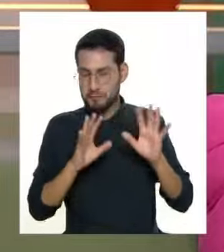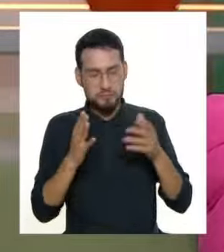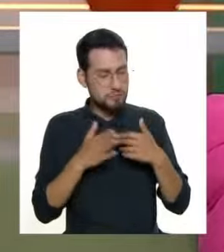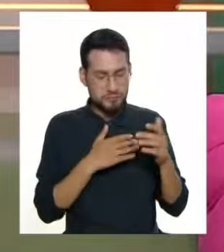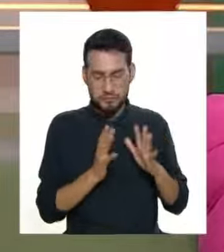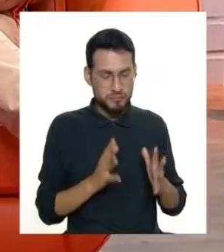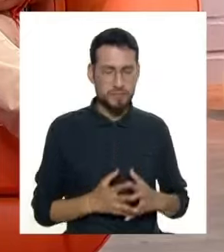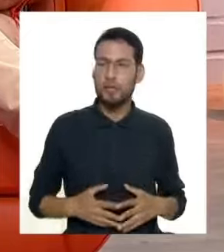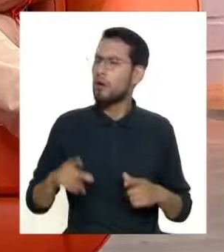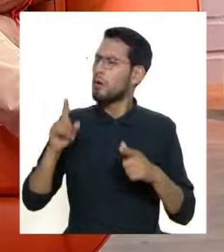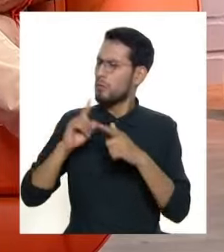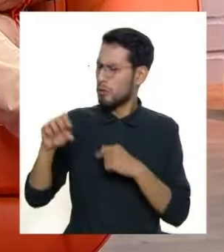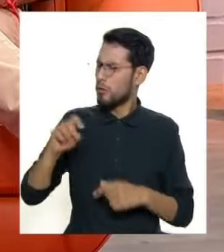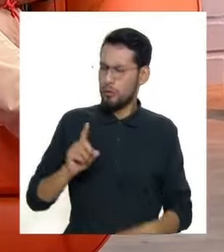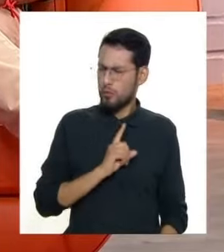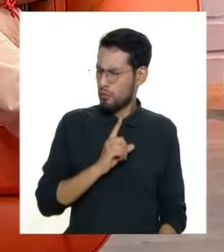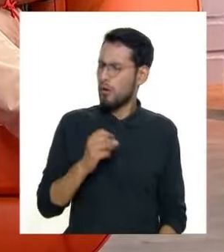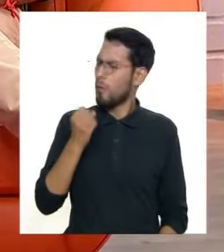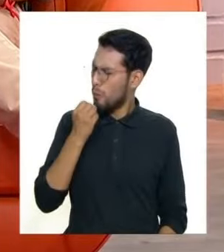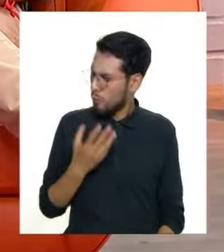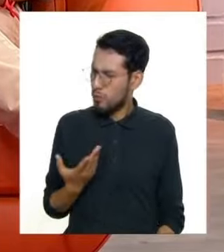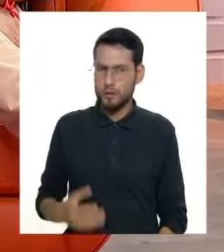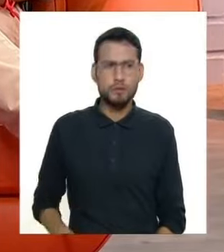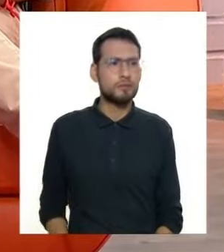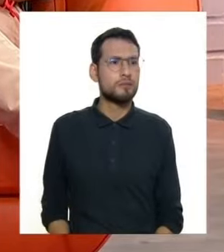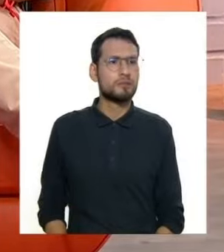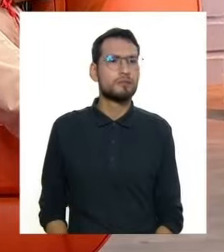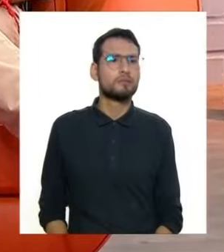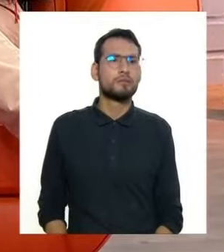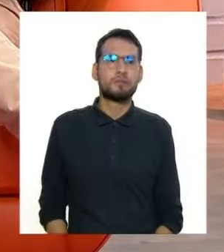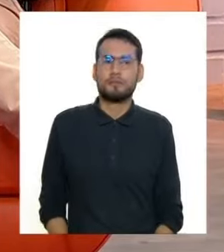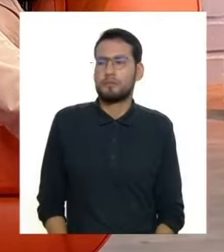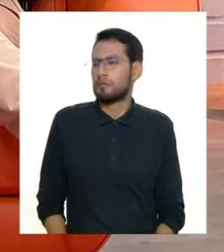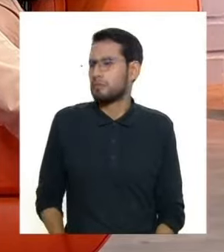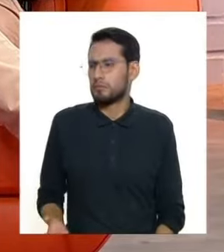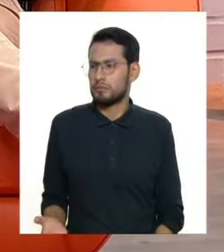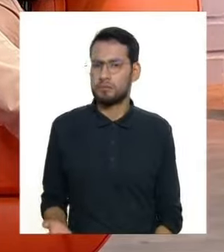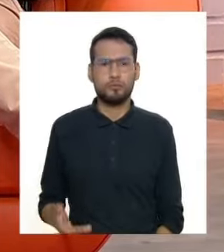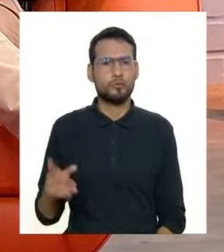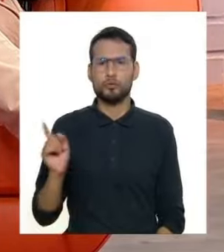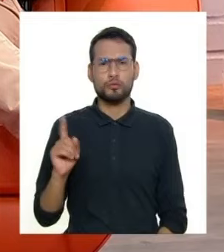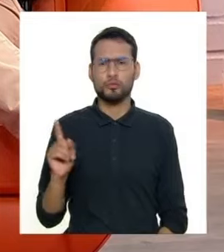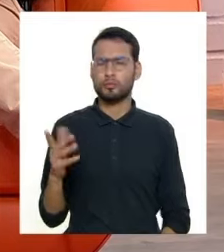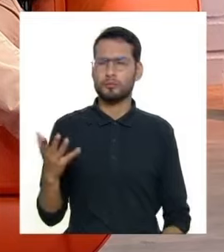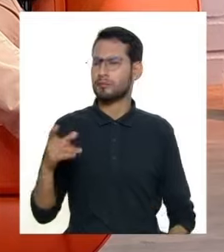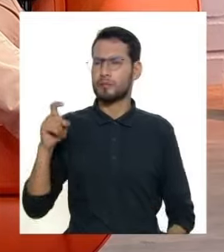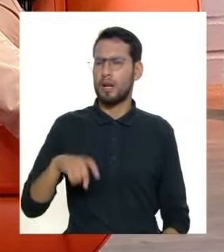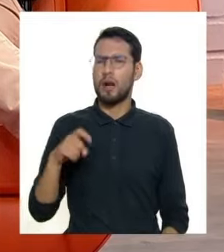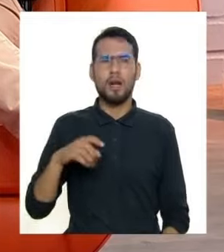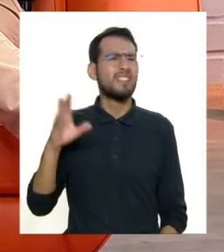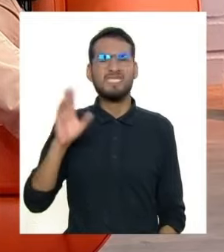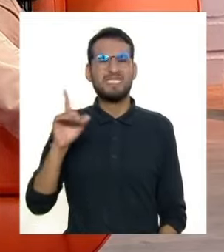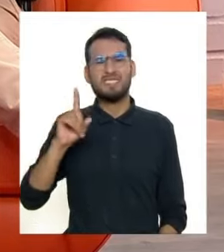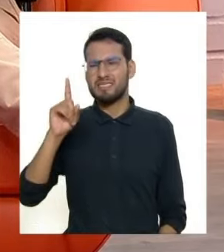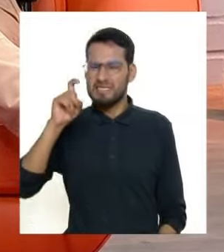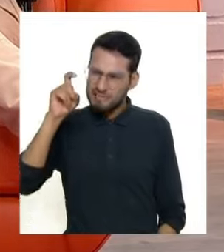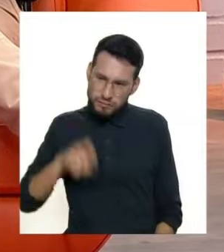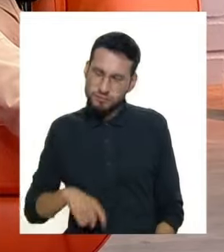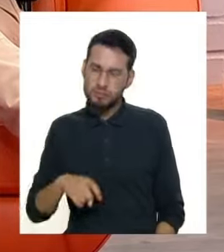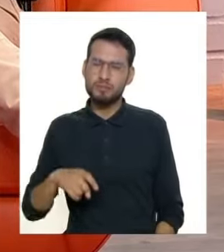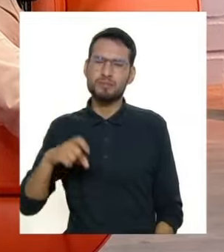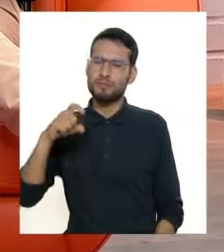también es riquísimo estar solo. También. O sea, no es necesario, no se